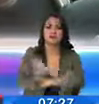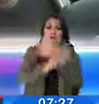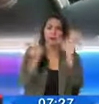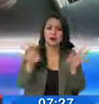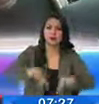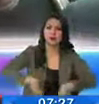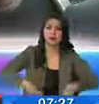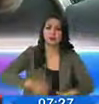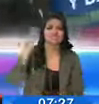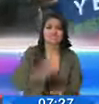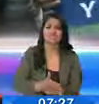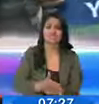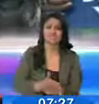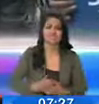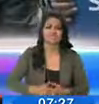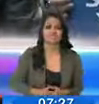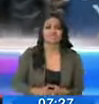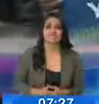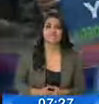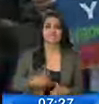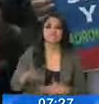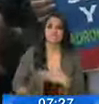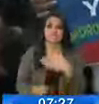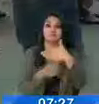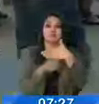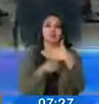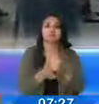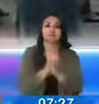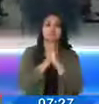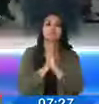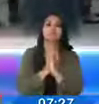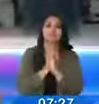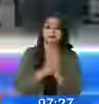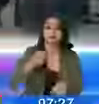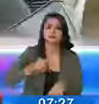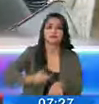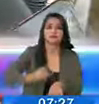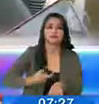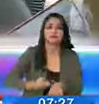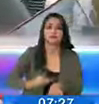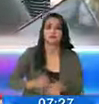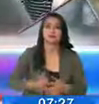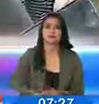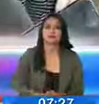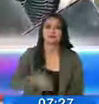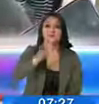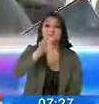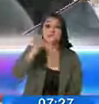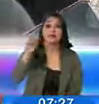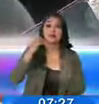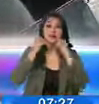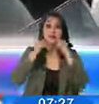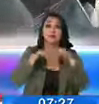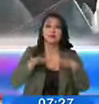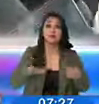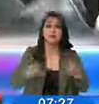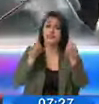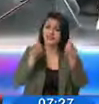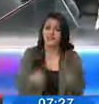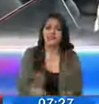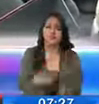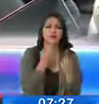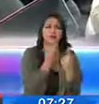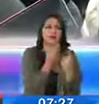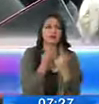tolerancia con los corruptos. Y a este se le suman solicitudes más específicas. El 30S tiene que responder